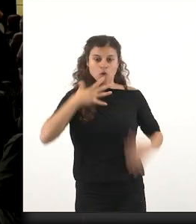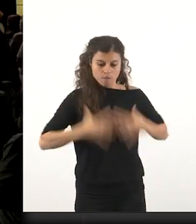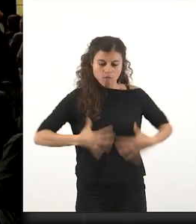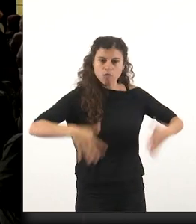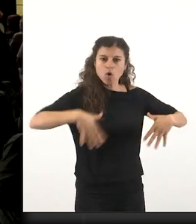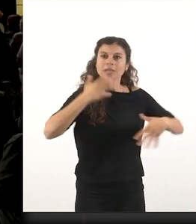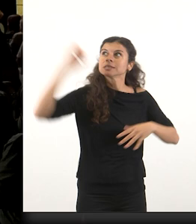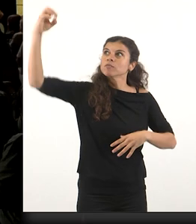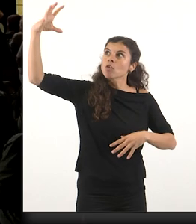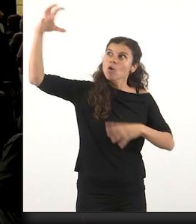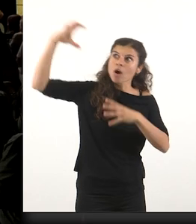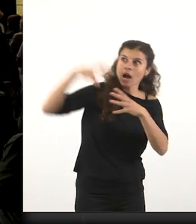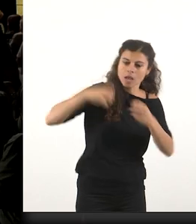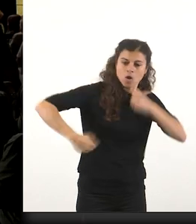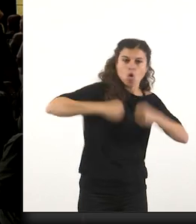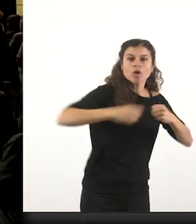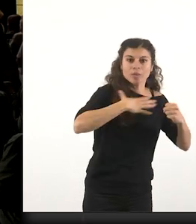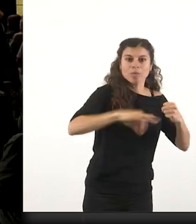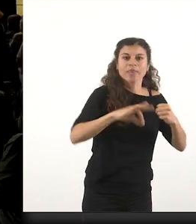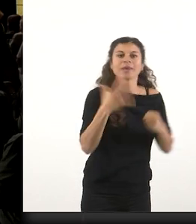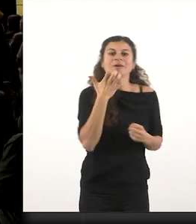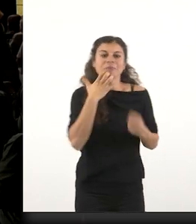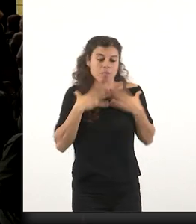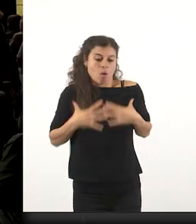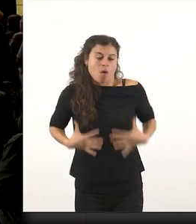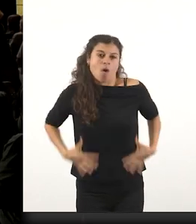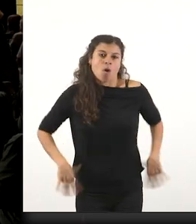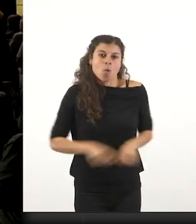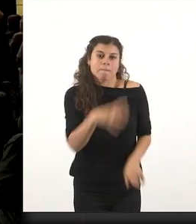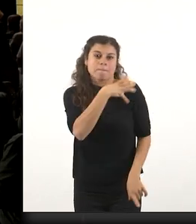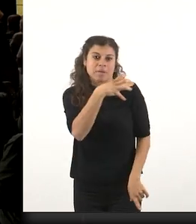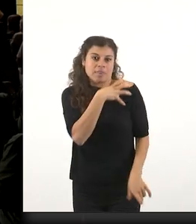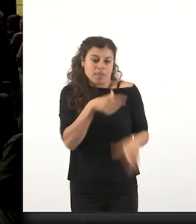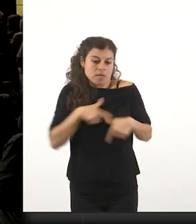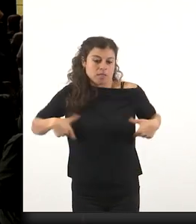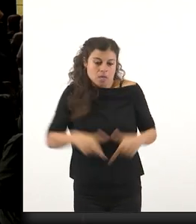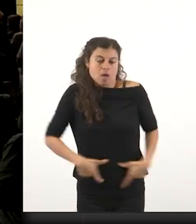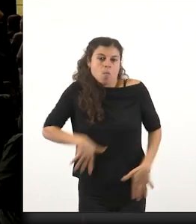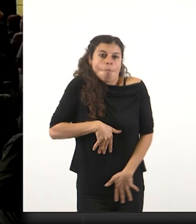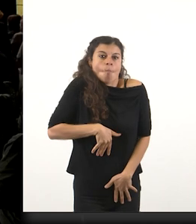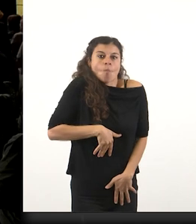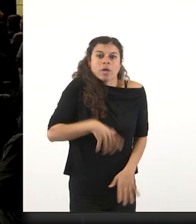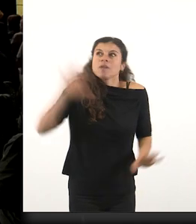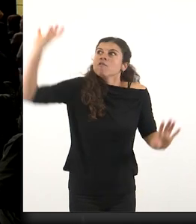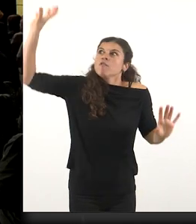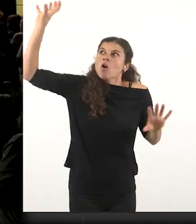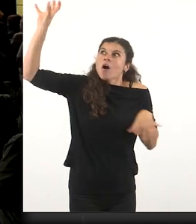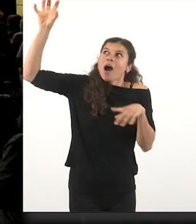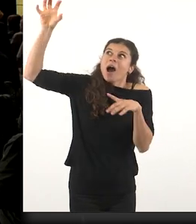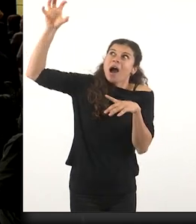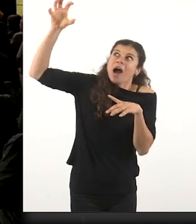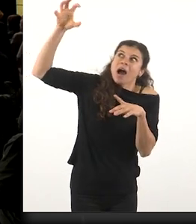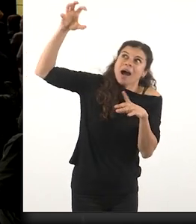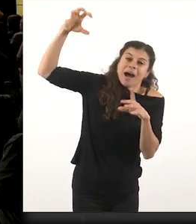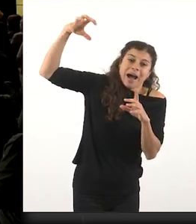soy flexible, ¿vale? Pero como te pille vestida como la princesa en la cena de teatro, con las bragas talladas, sujetado en talladas, dices, ¡hostia, Manuel,